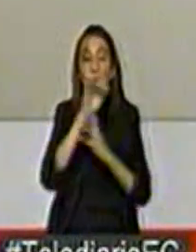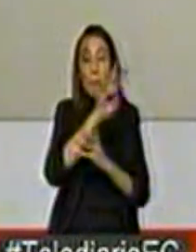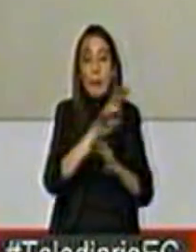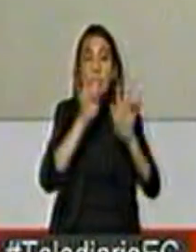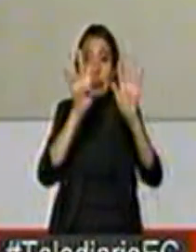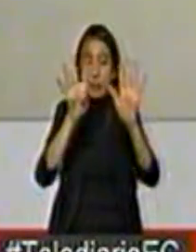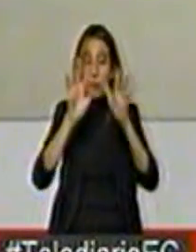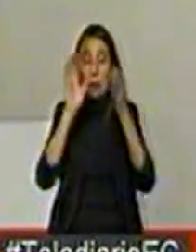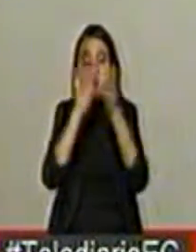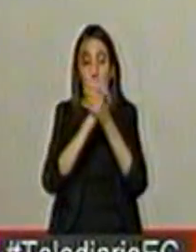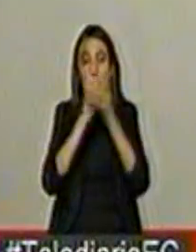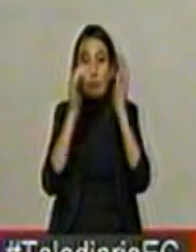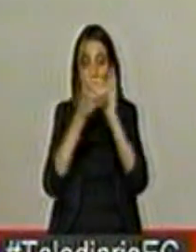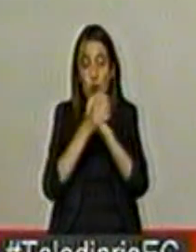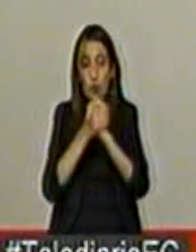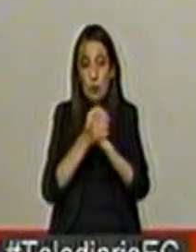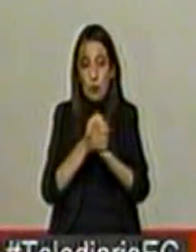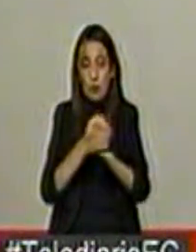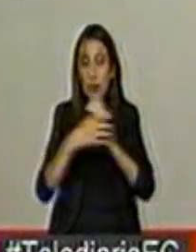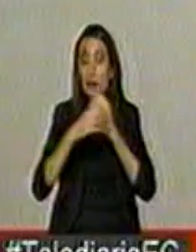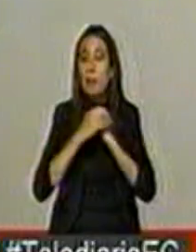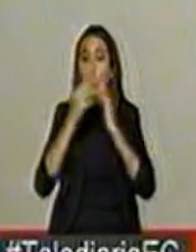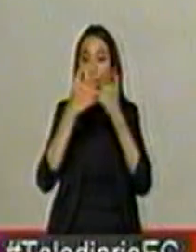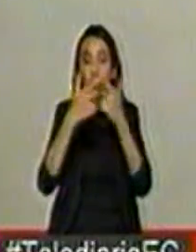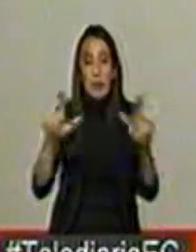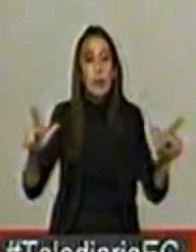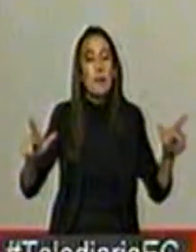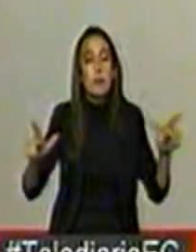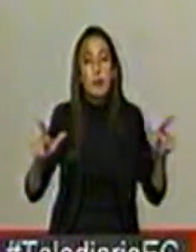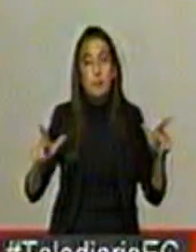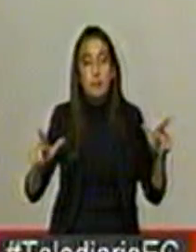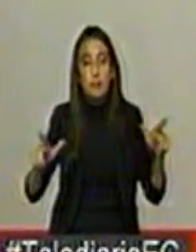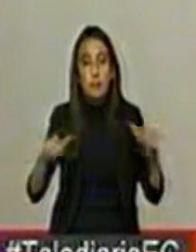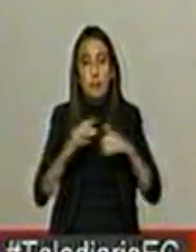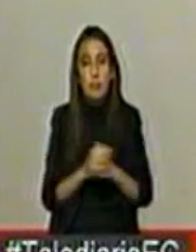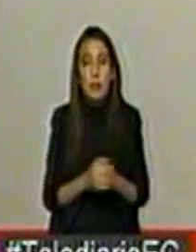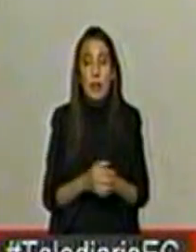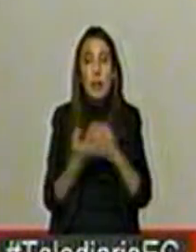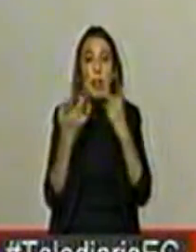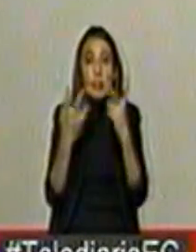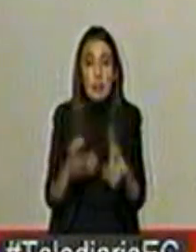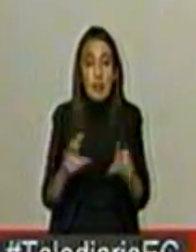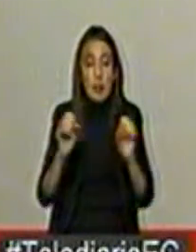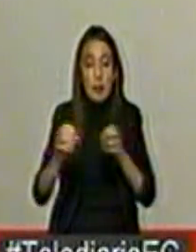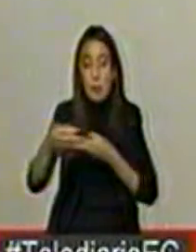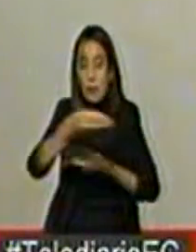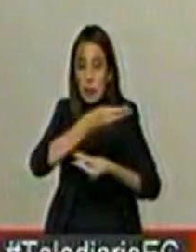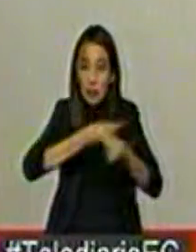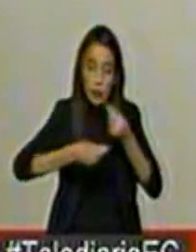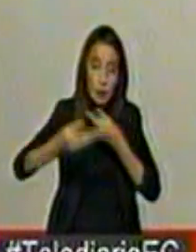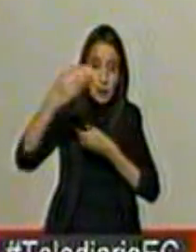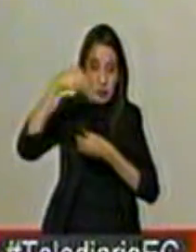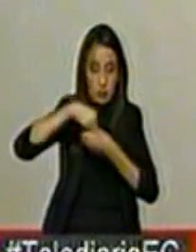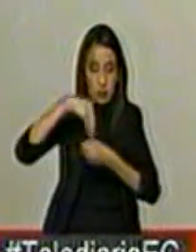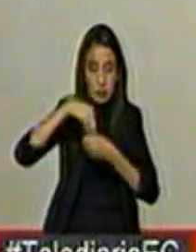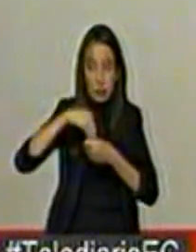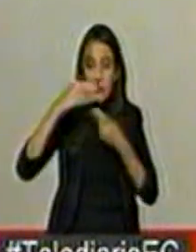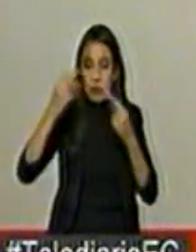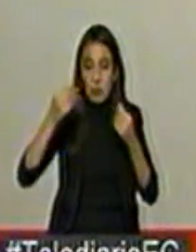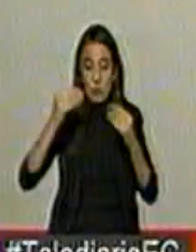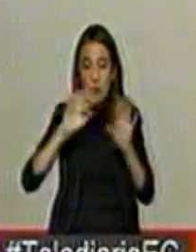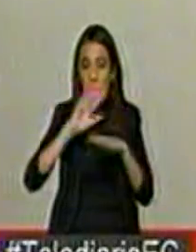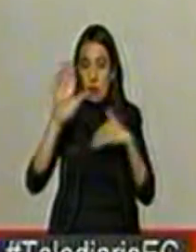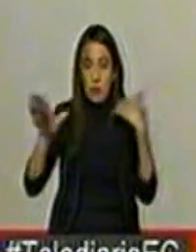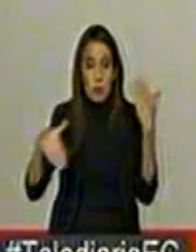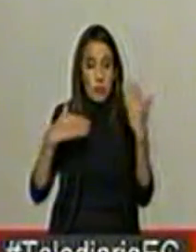de noviembre saldría en libertad la persona que además debe devolverle al Estado por